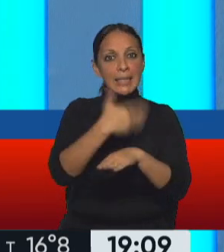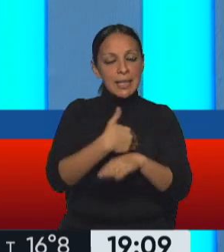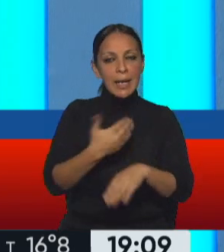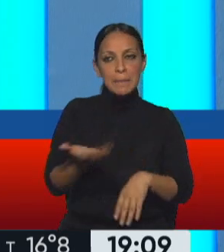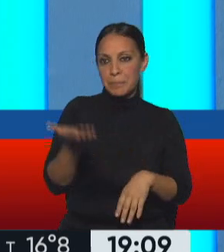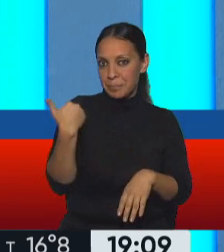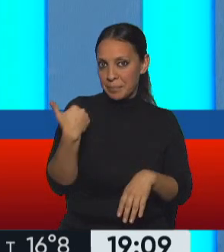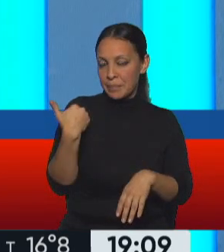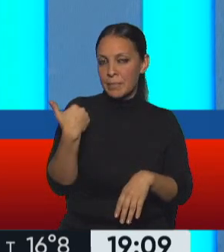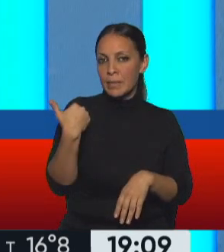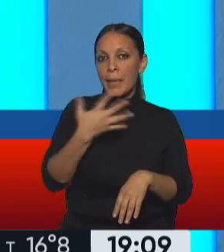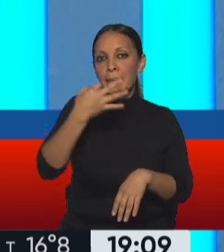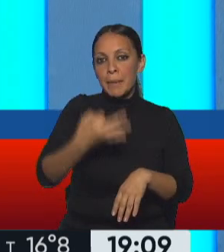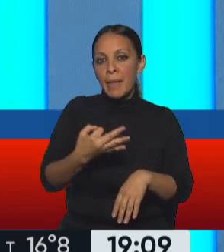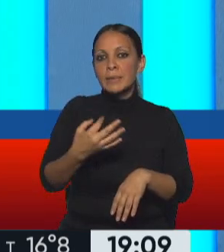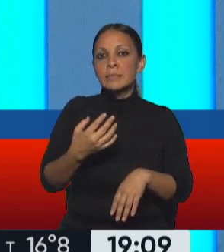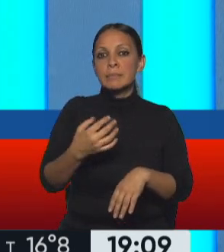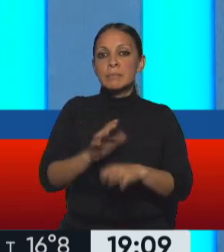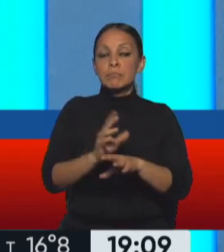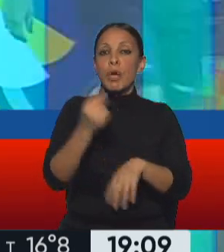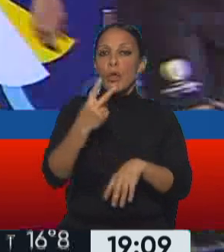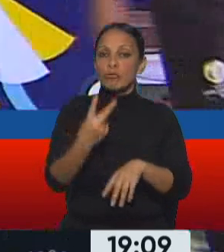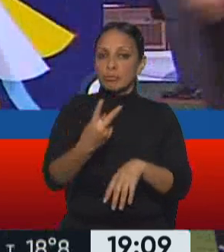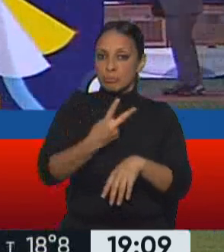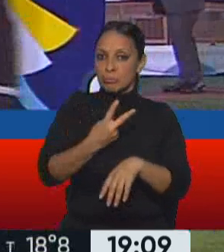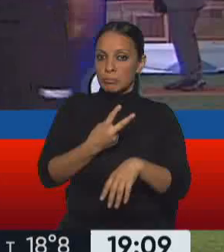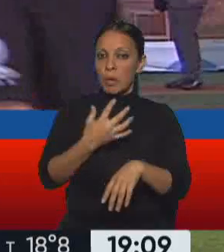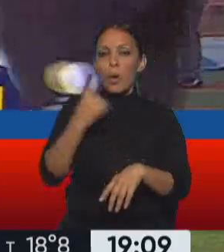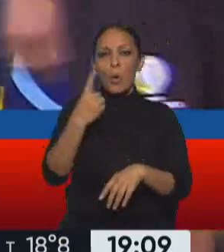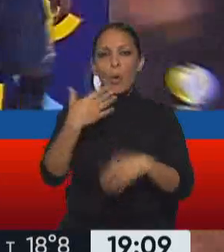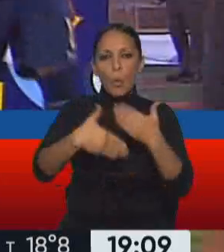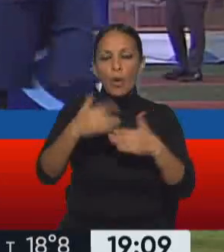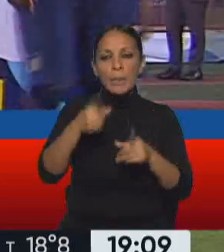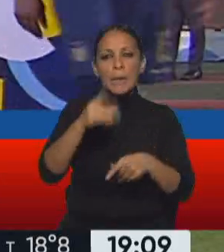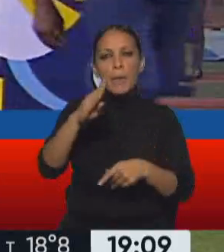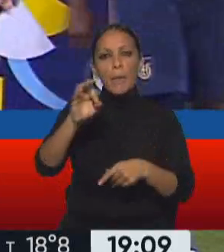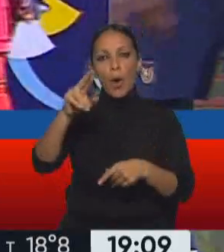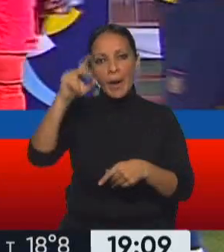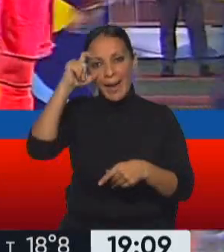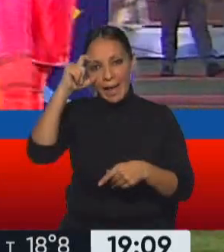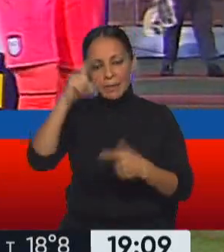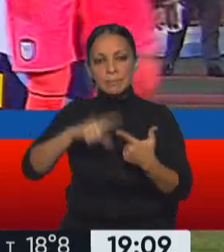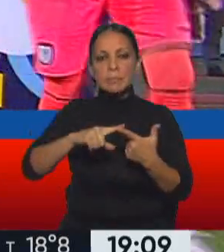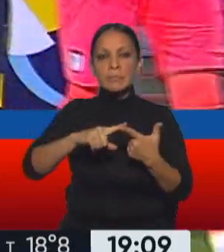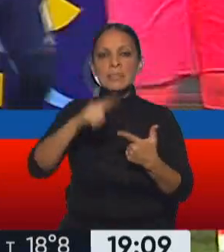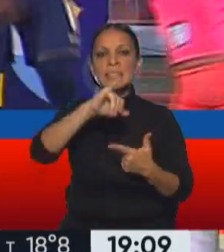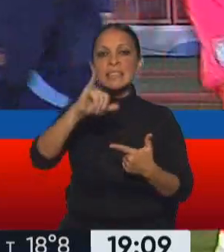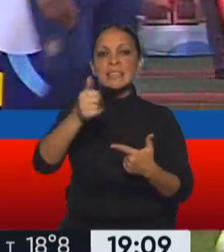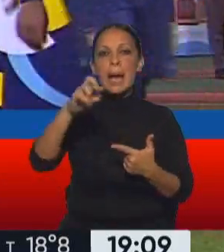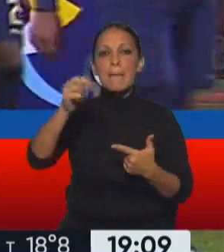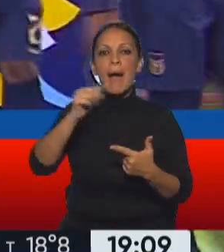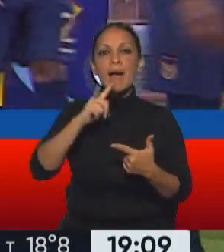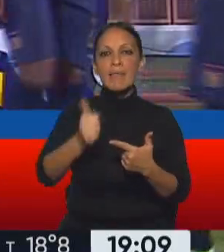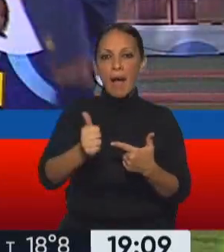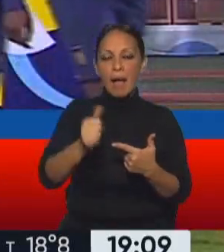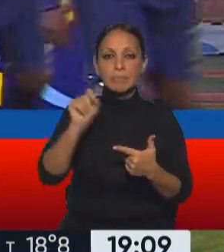si bien dos retrasados cuatro delanteros porque jugó borrego luis díaz jugadores destacados duván zapata que es el 9